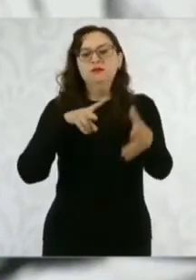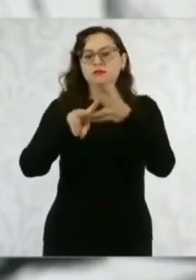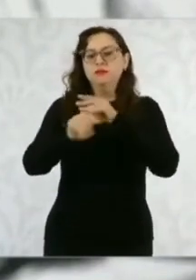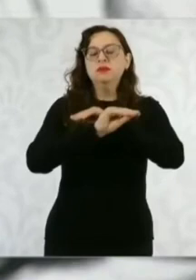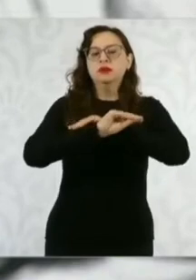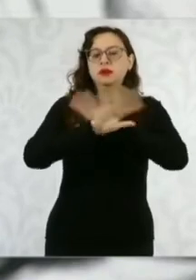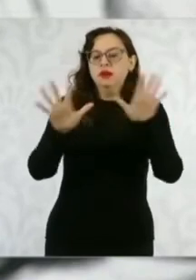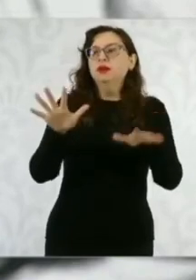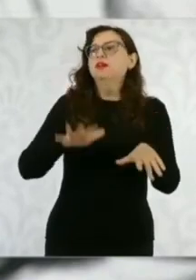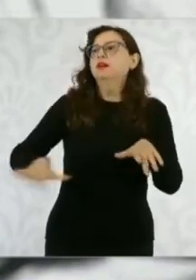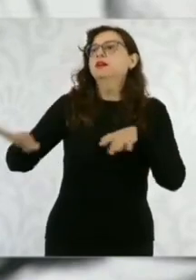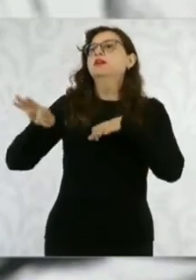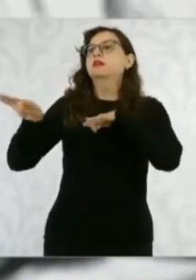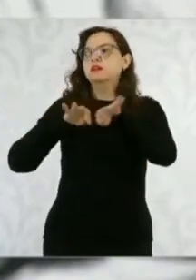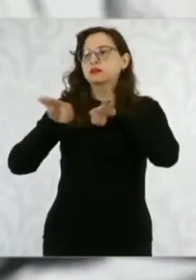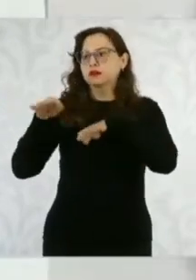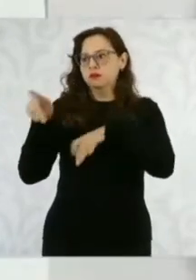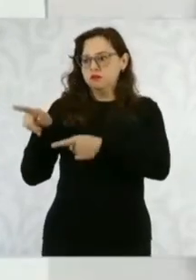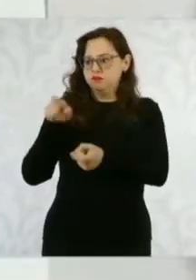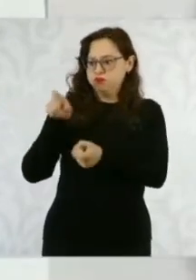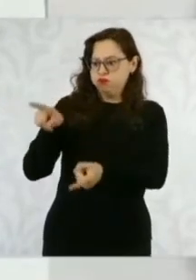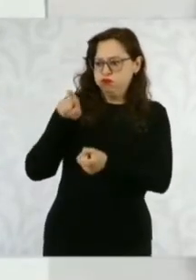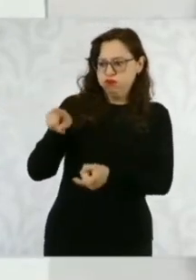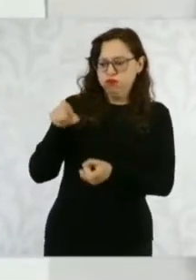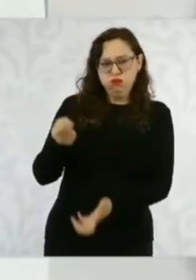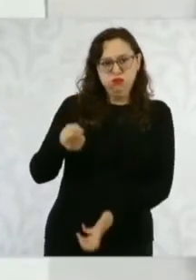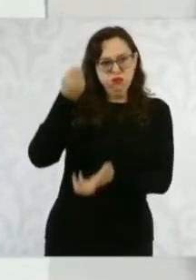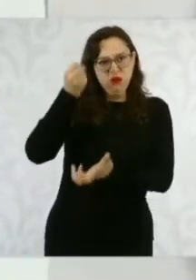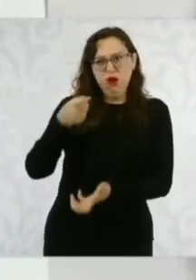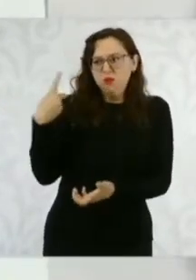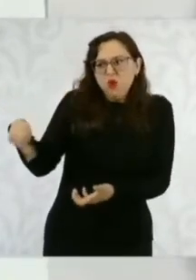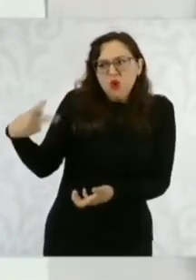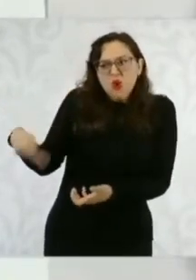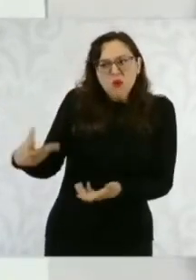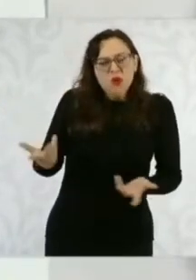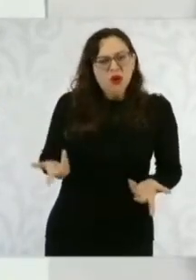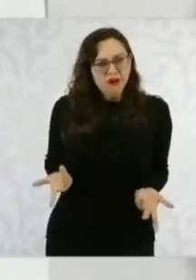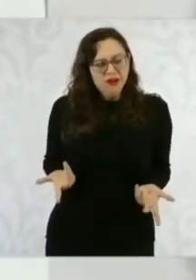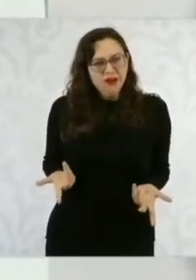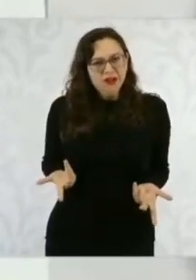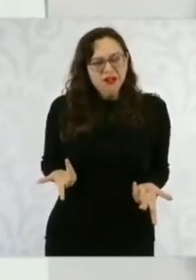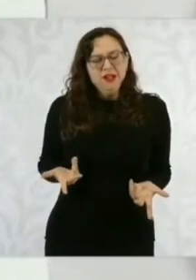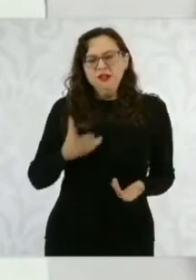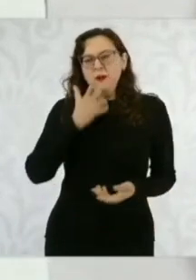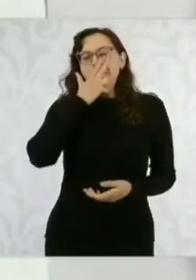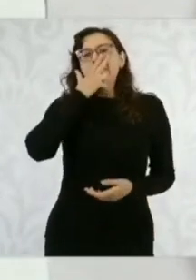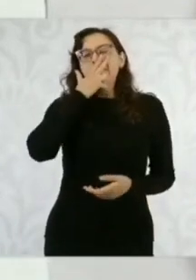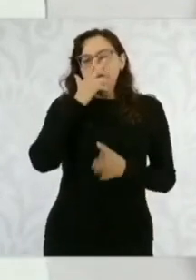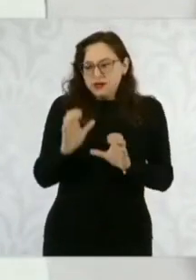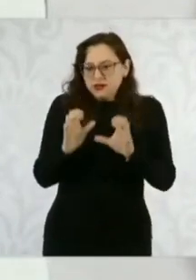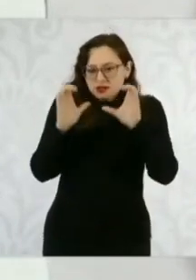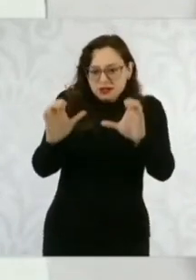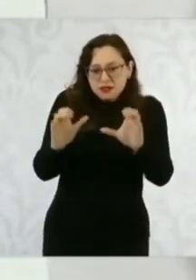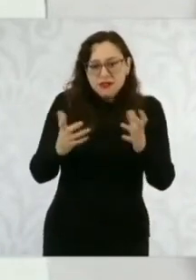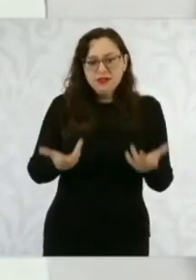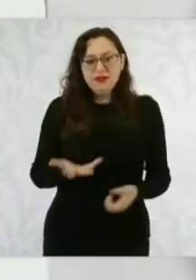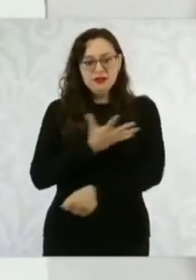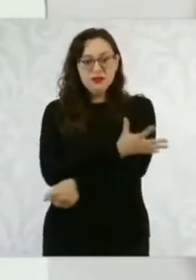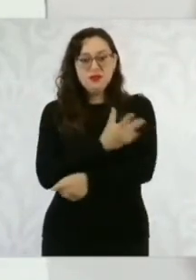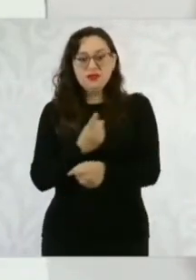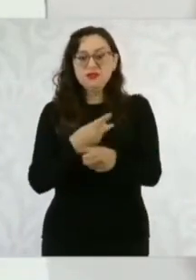tengan la certeza de que están bien cuidados sus ahorros, que haya absoluta transparencia